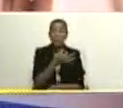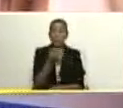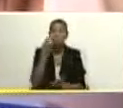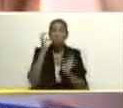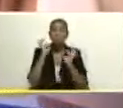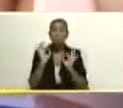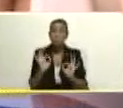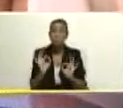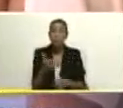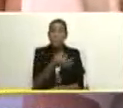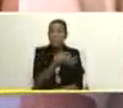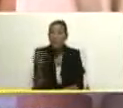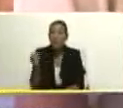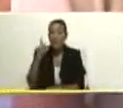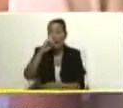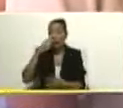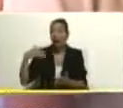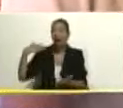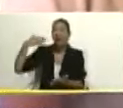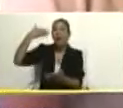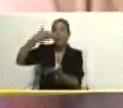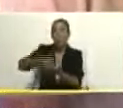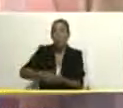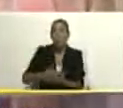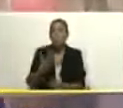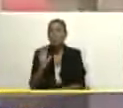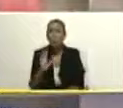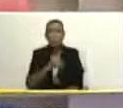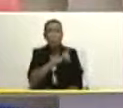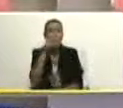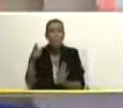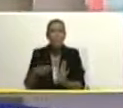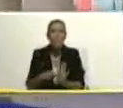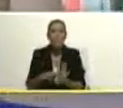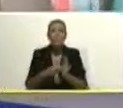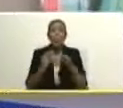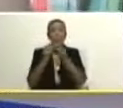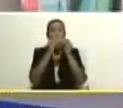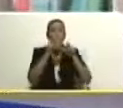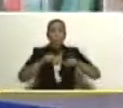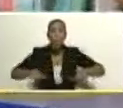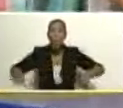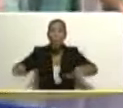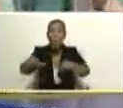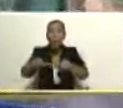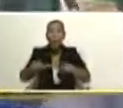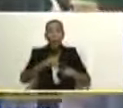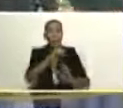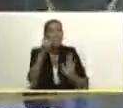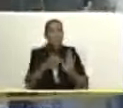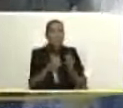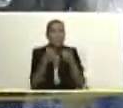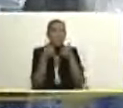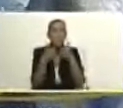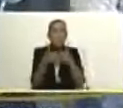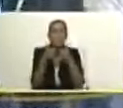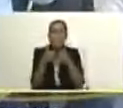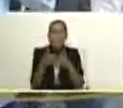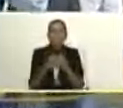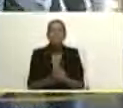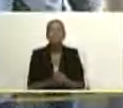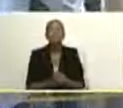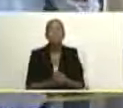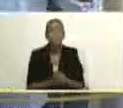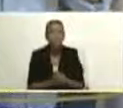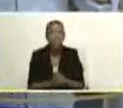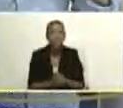pesar de que tiene la edad que ya usted manifestó, tiene toda su infraestructura completamente recuperada